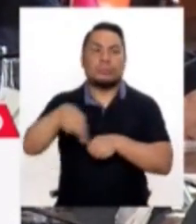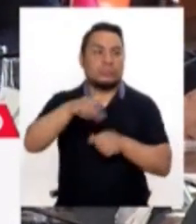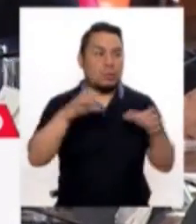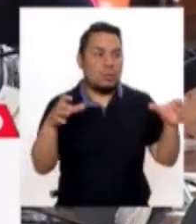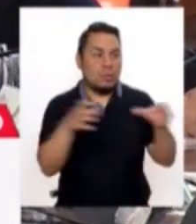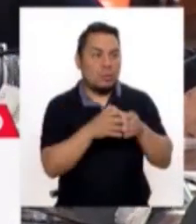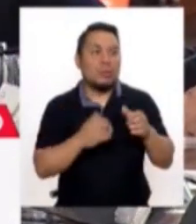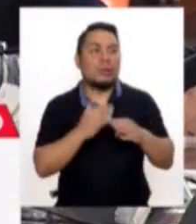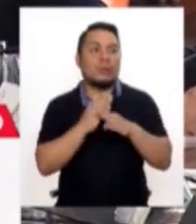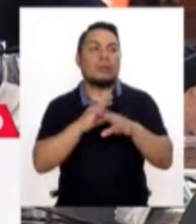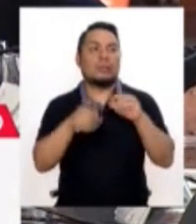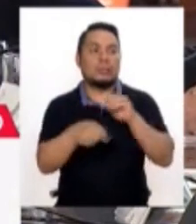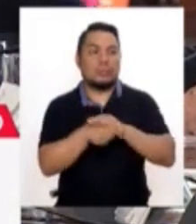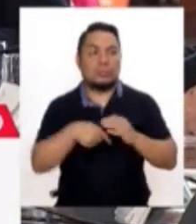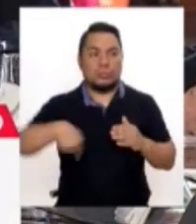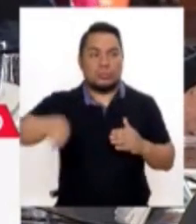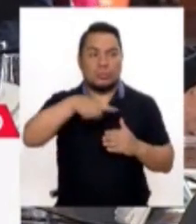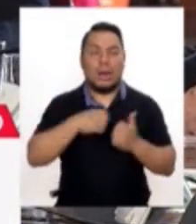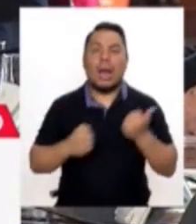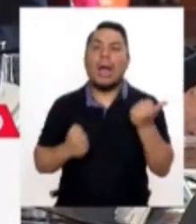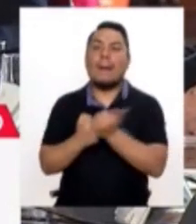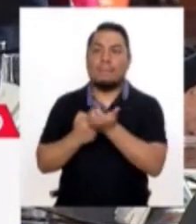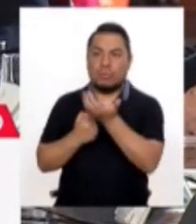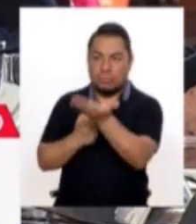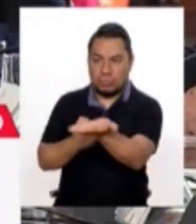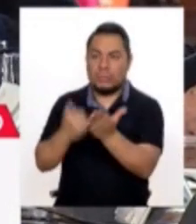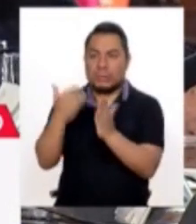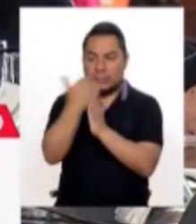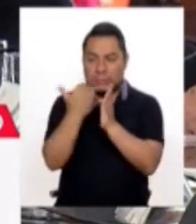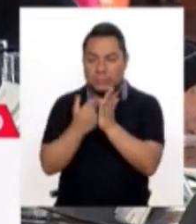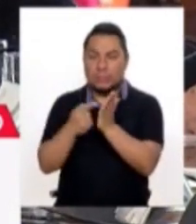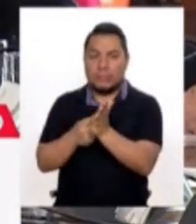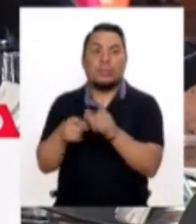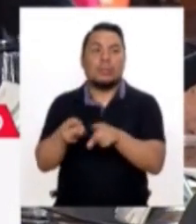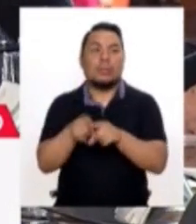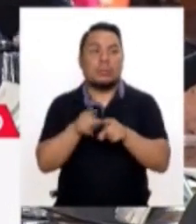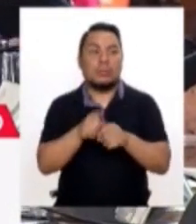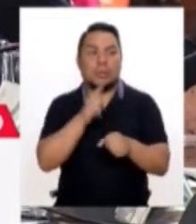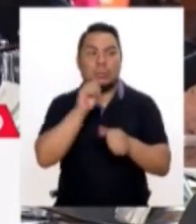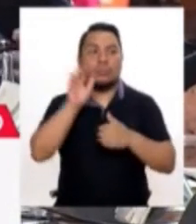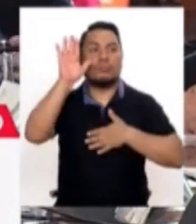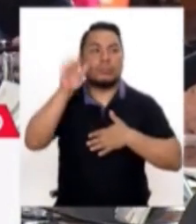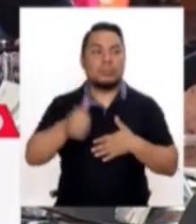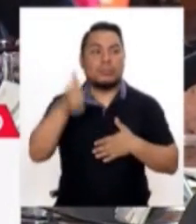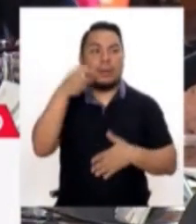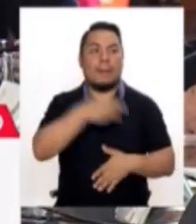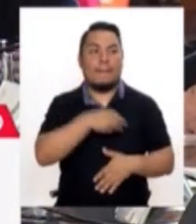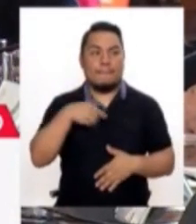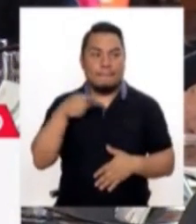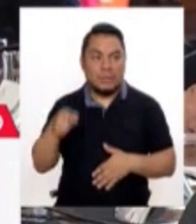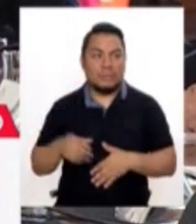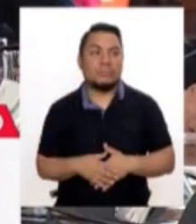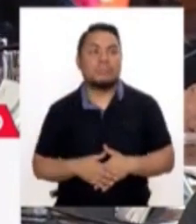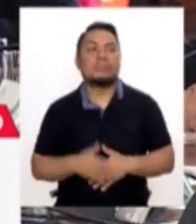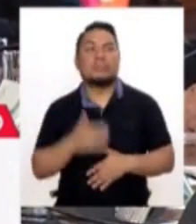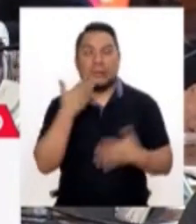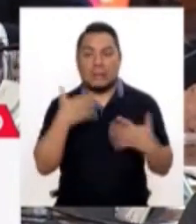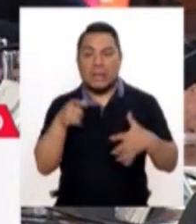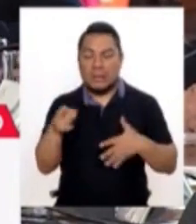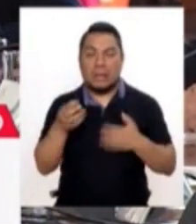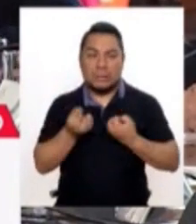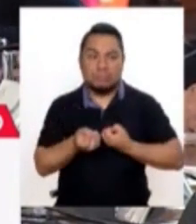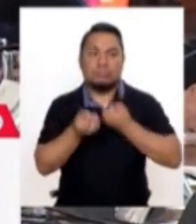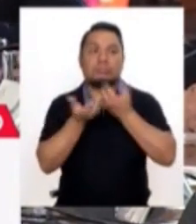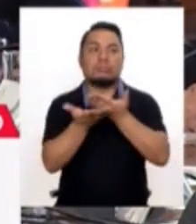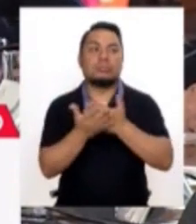Nivel Anticorrupción y evidentemente también con el compromiso del señor Premier, el presidente del Consejo de Ministros, quien ha